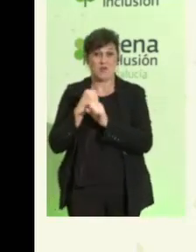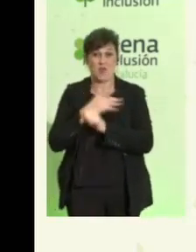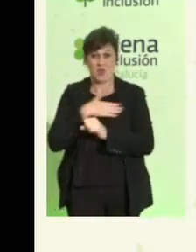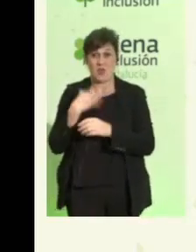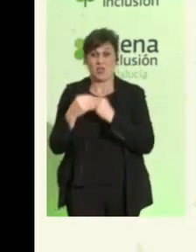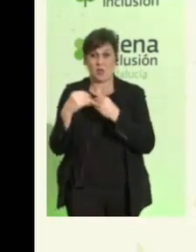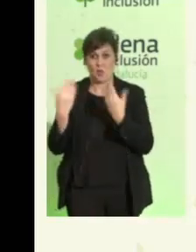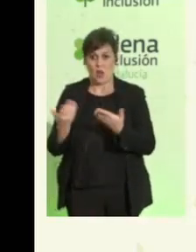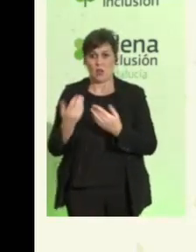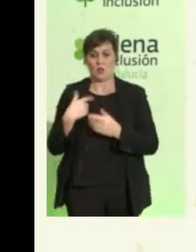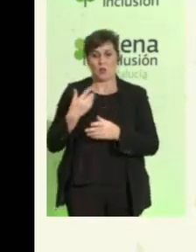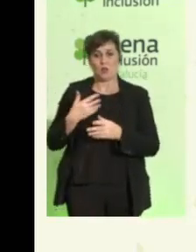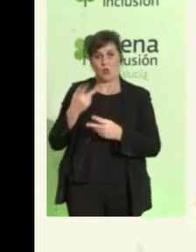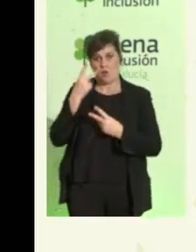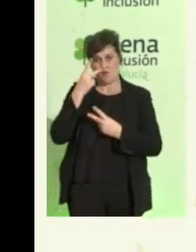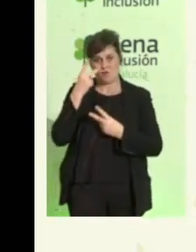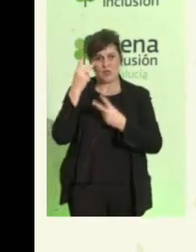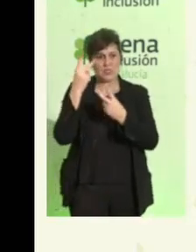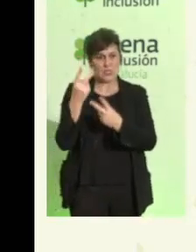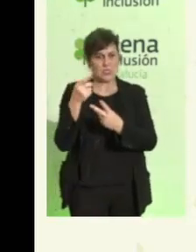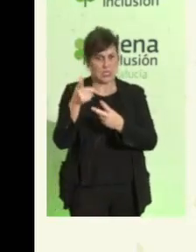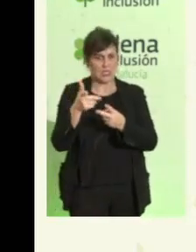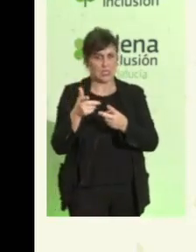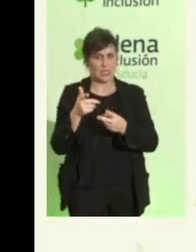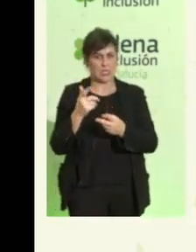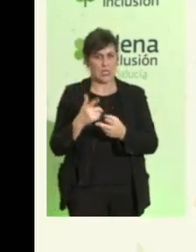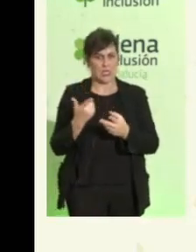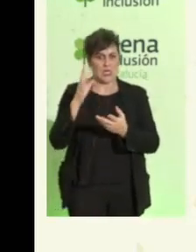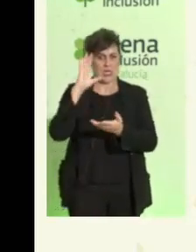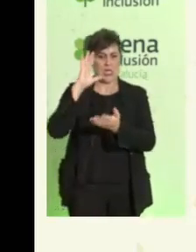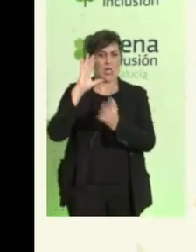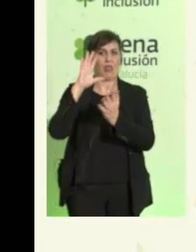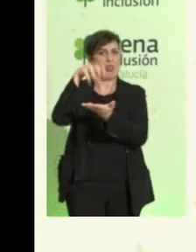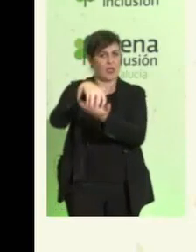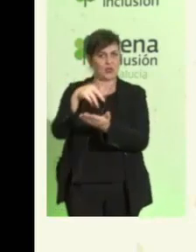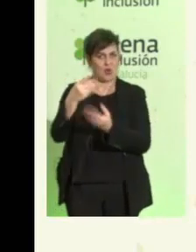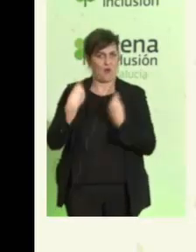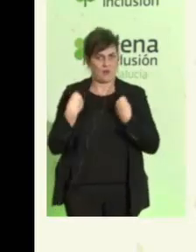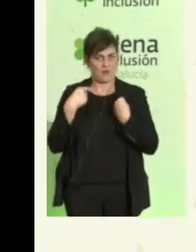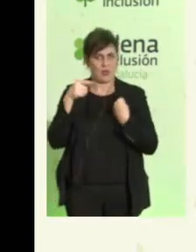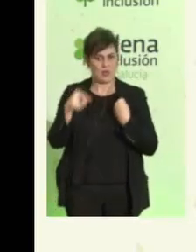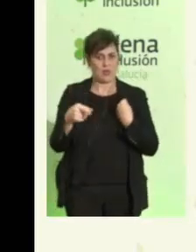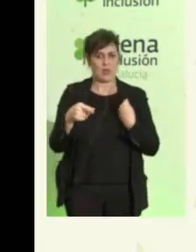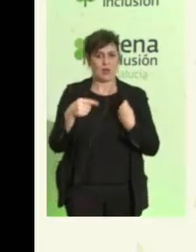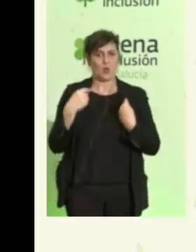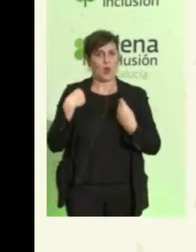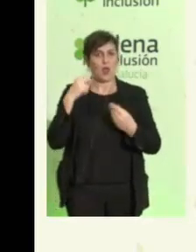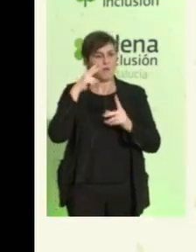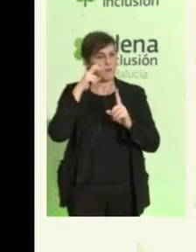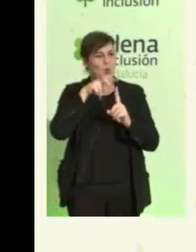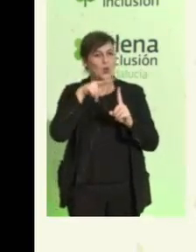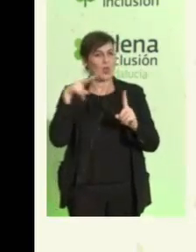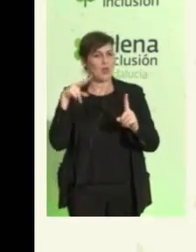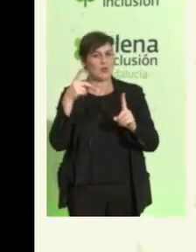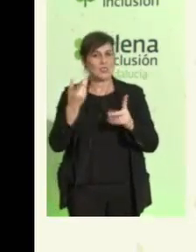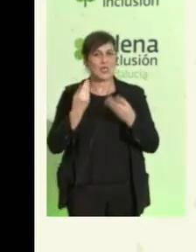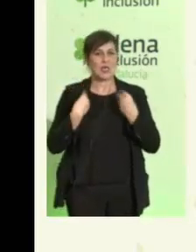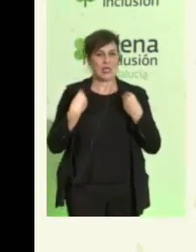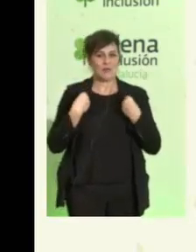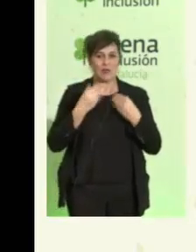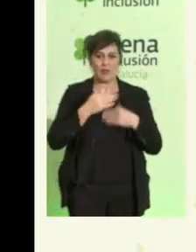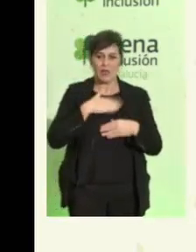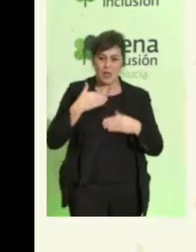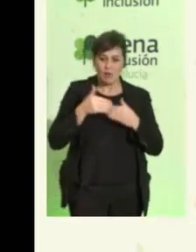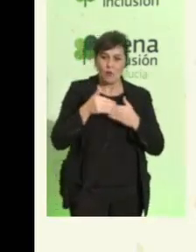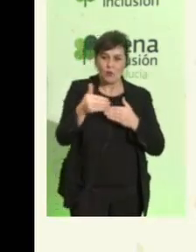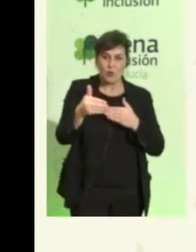institución en la que vivía, y tenía una visión brillantísima de su vida y de lo que quería que ocurriese